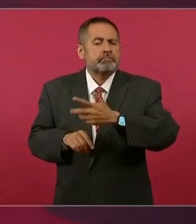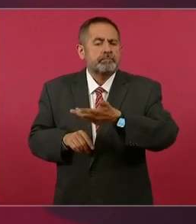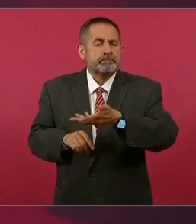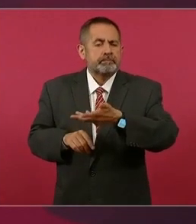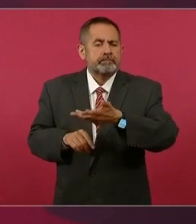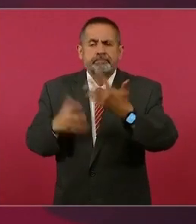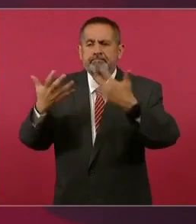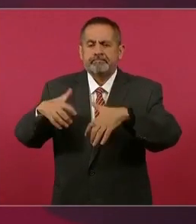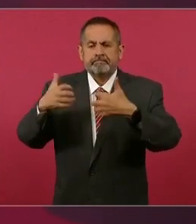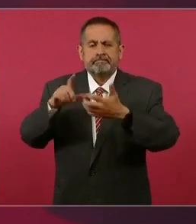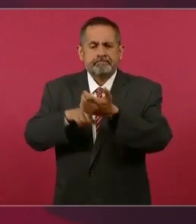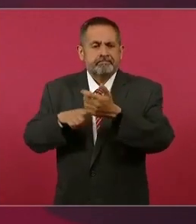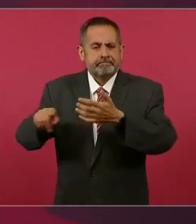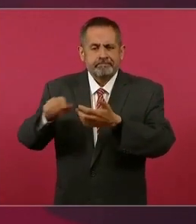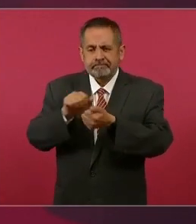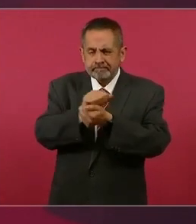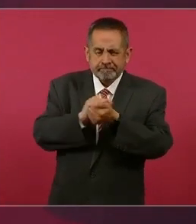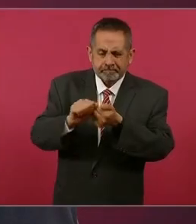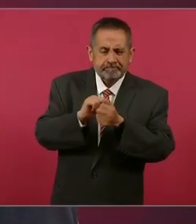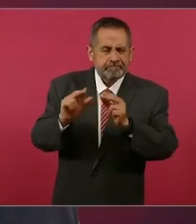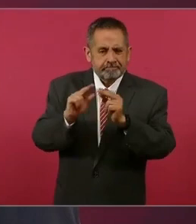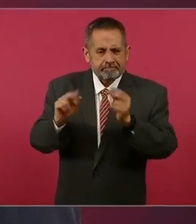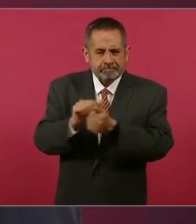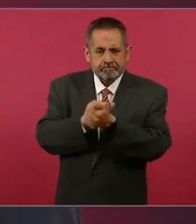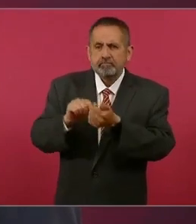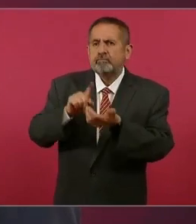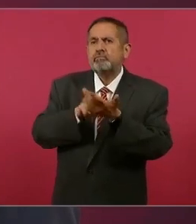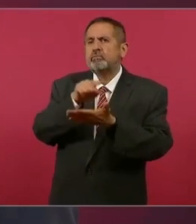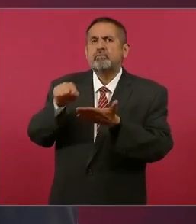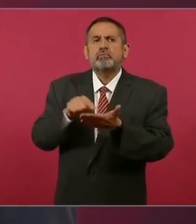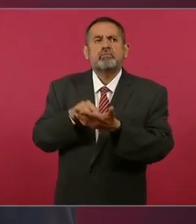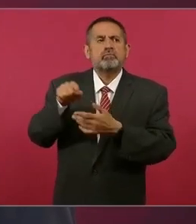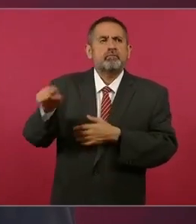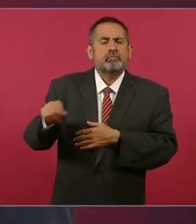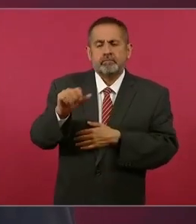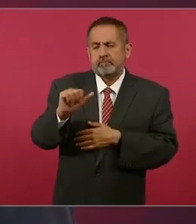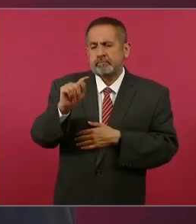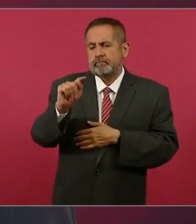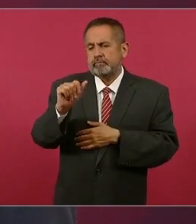una planta de licuefacción en Altamira